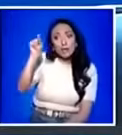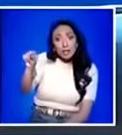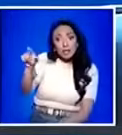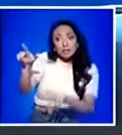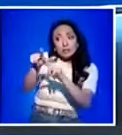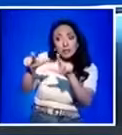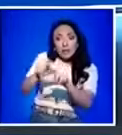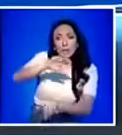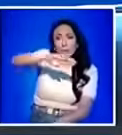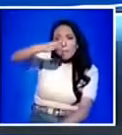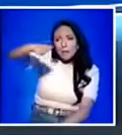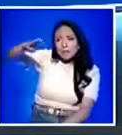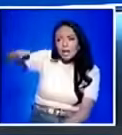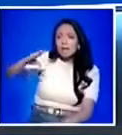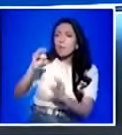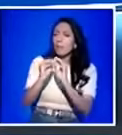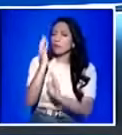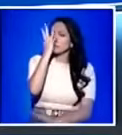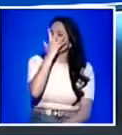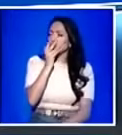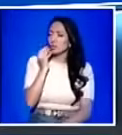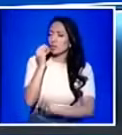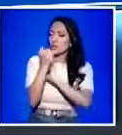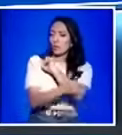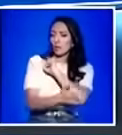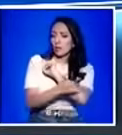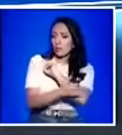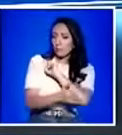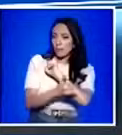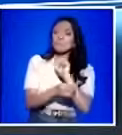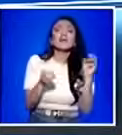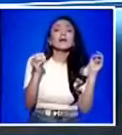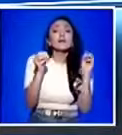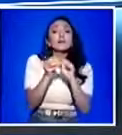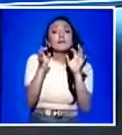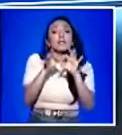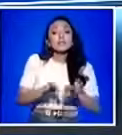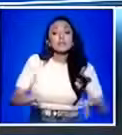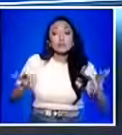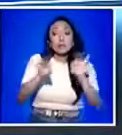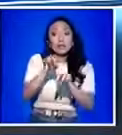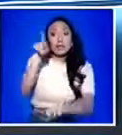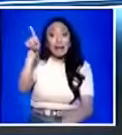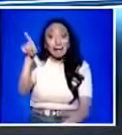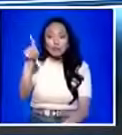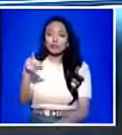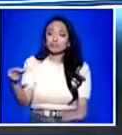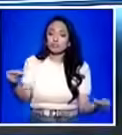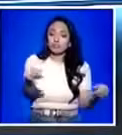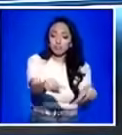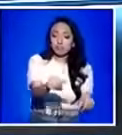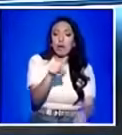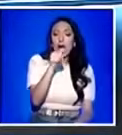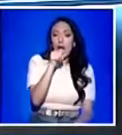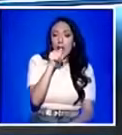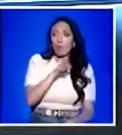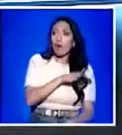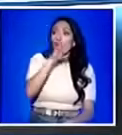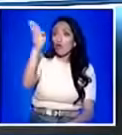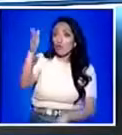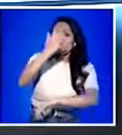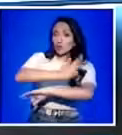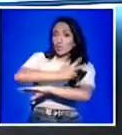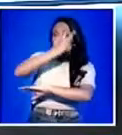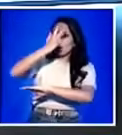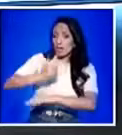paisajes más asombrosos del país. Su valor más relevante es el aporte hídrico. Carla Delgado viajó hasta Chimborazo y tiene